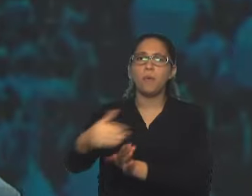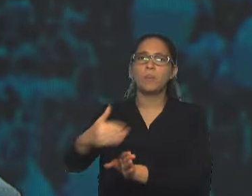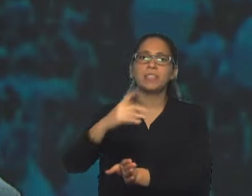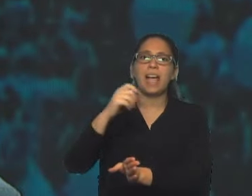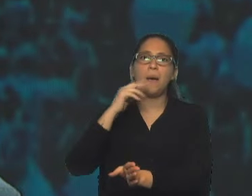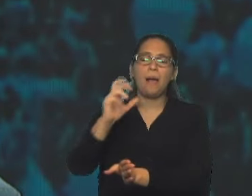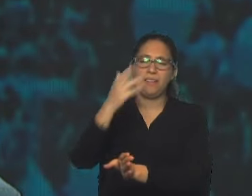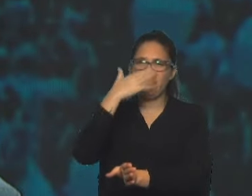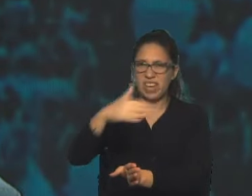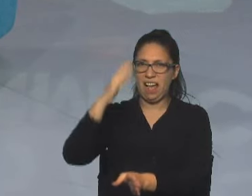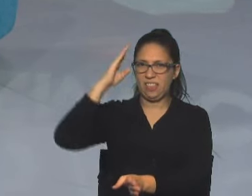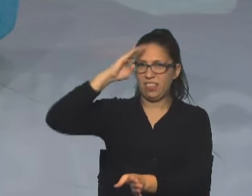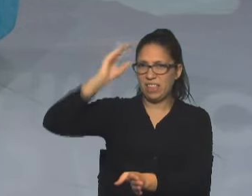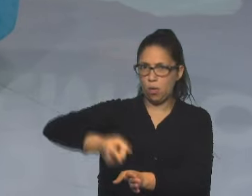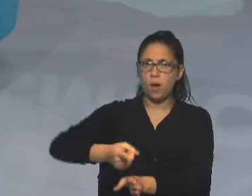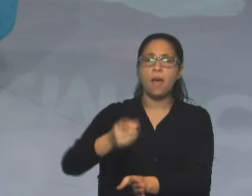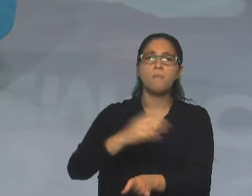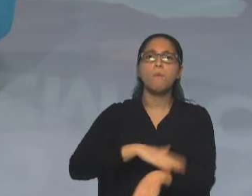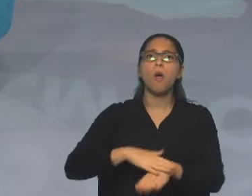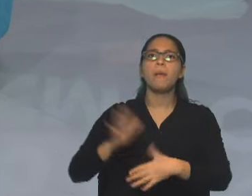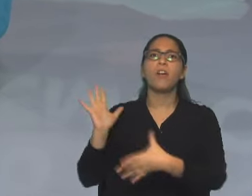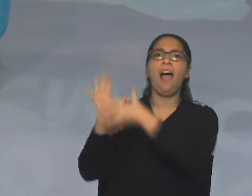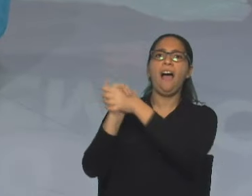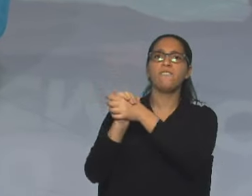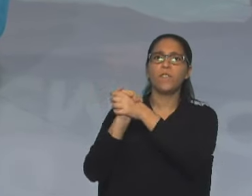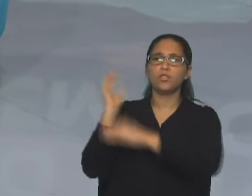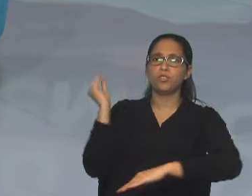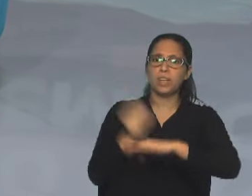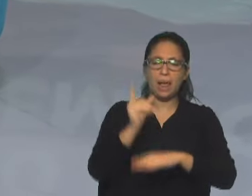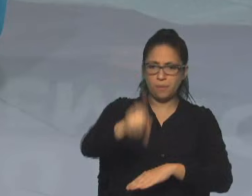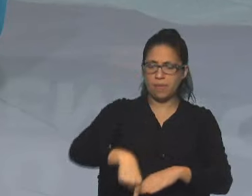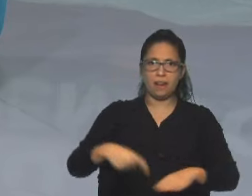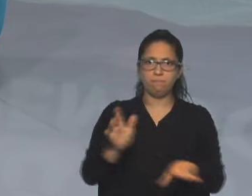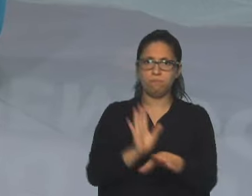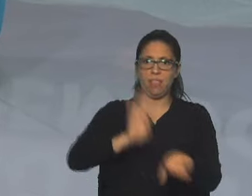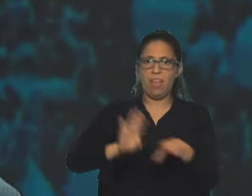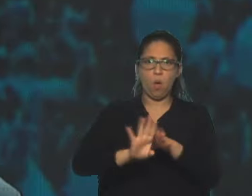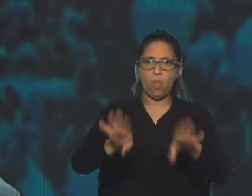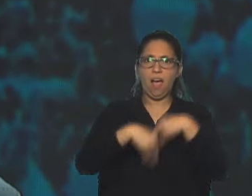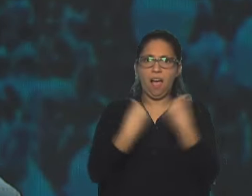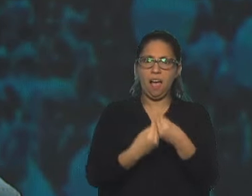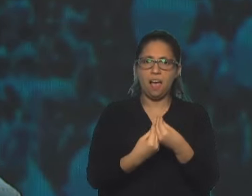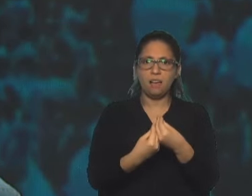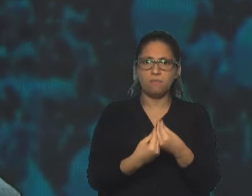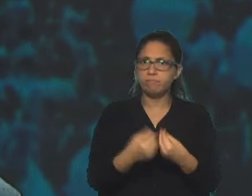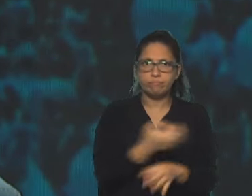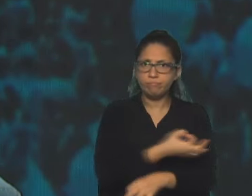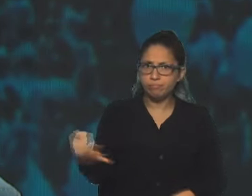finales de la dictadura. Ahora, cuando viene Alfonsín, eso se legaliza definitivamente. Pero se